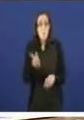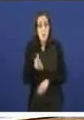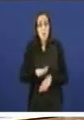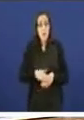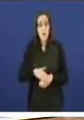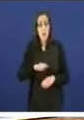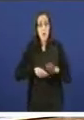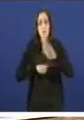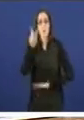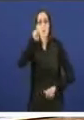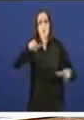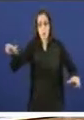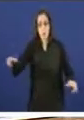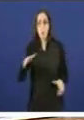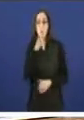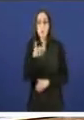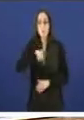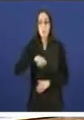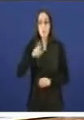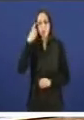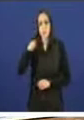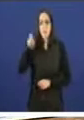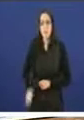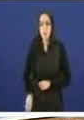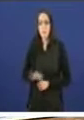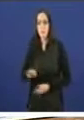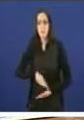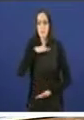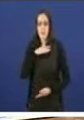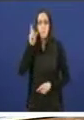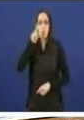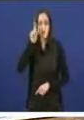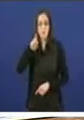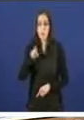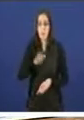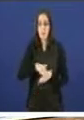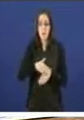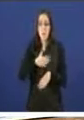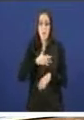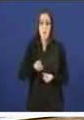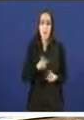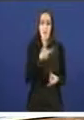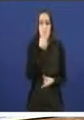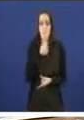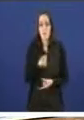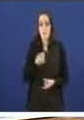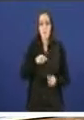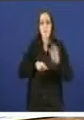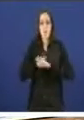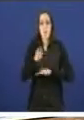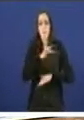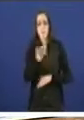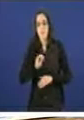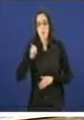Consellería apela a profesionalidade, a boa disposición e a capacidade do profesorado galego para facilitar o desenvolvemento e o enriquecemento